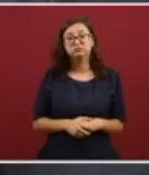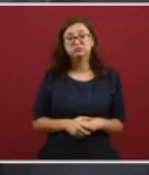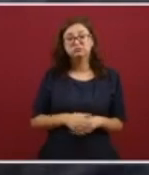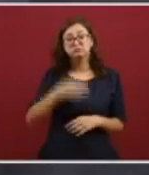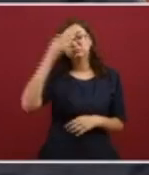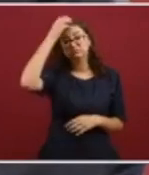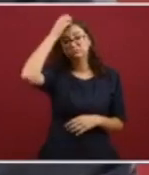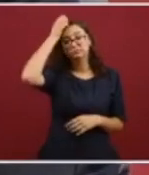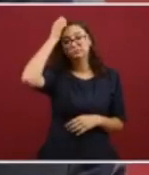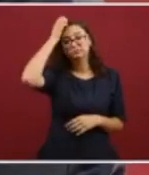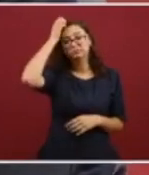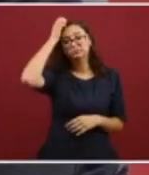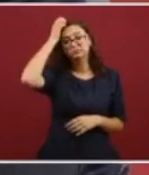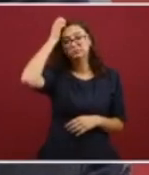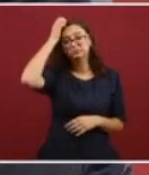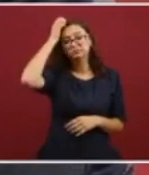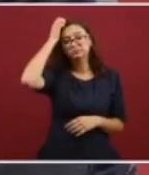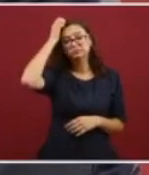ahí,